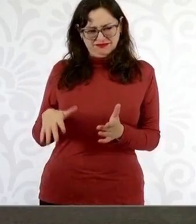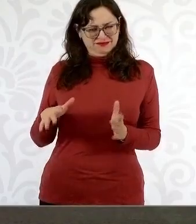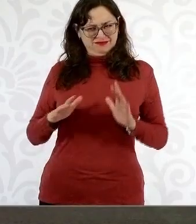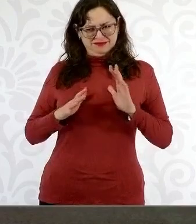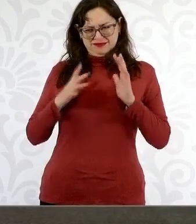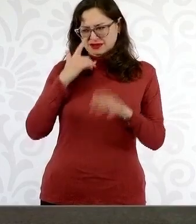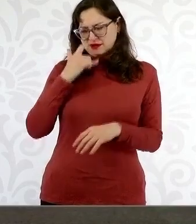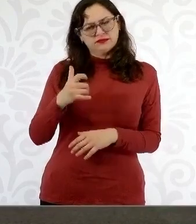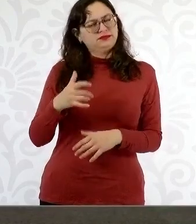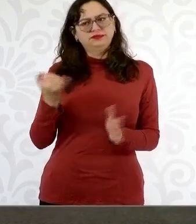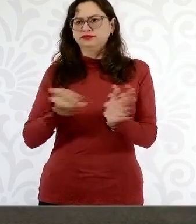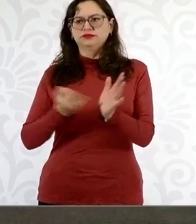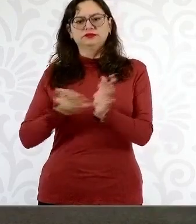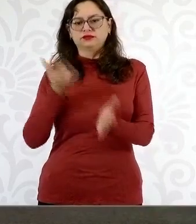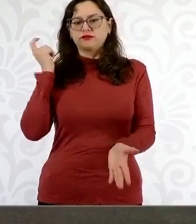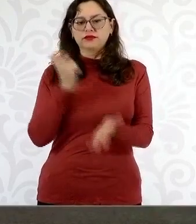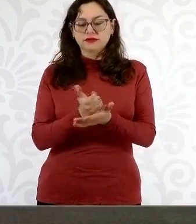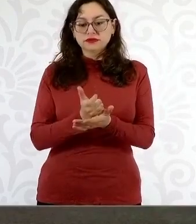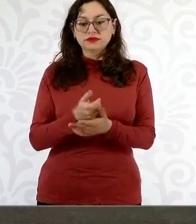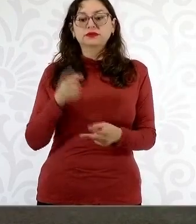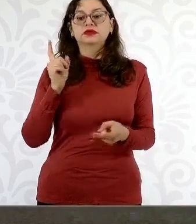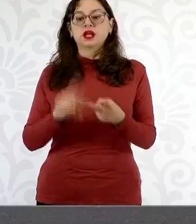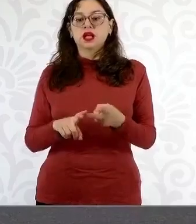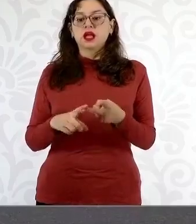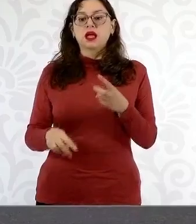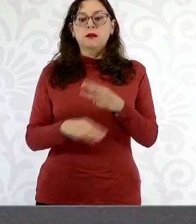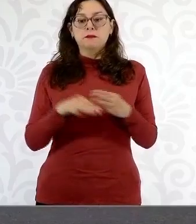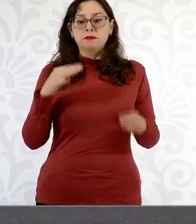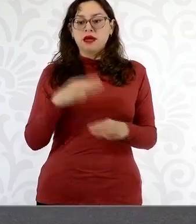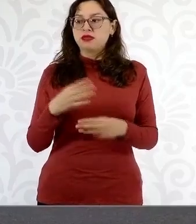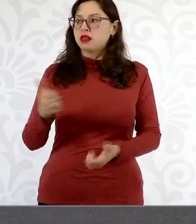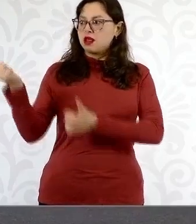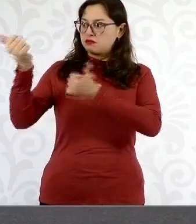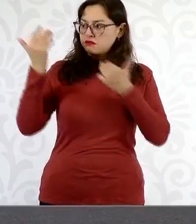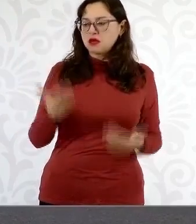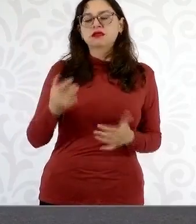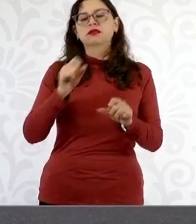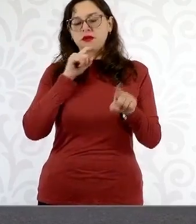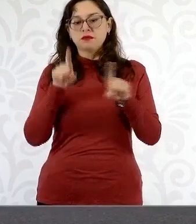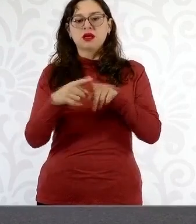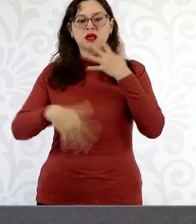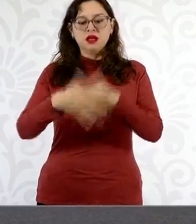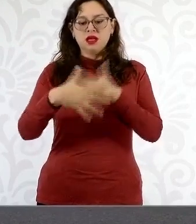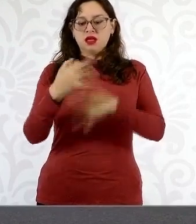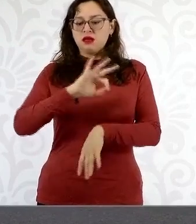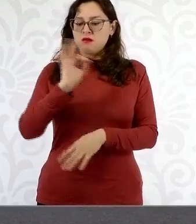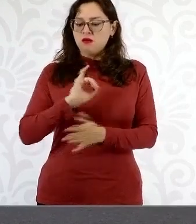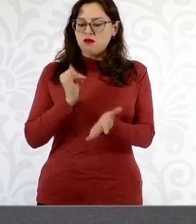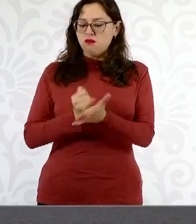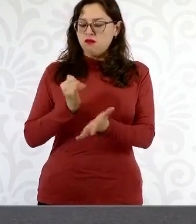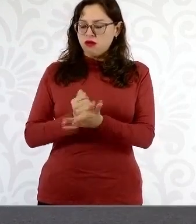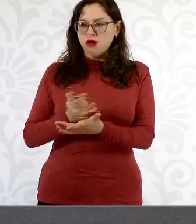Aumentamos 15% la importación de mercancías textiles para proteger a nuestra industria nacional y cerramos esta puerta de la cual están